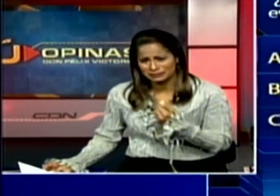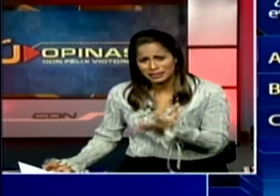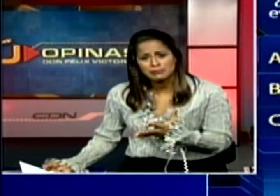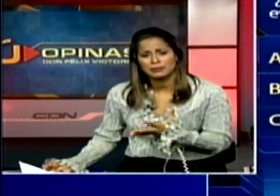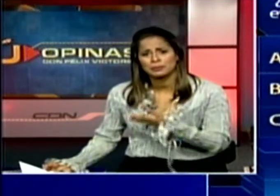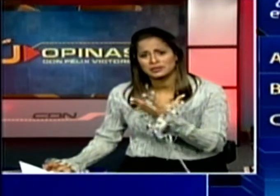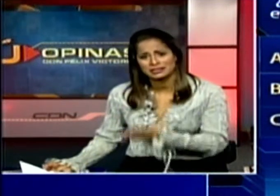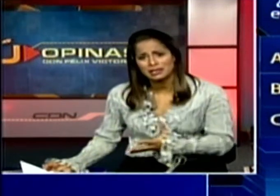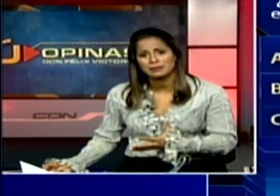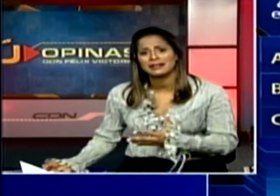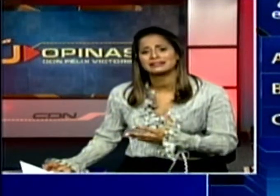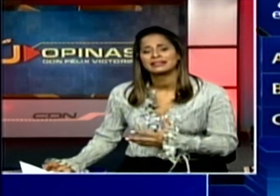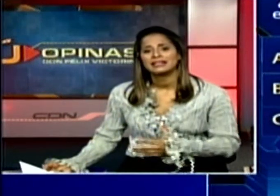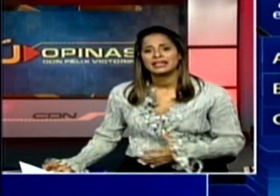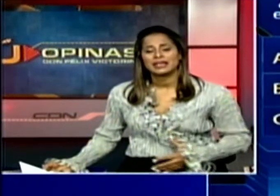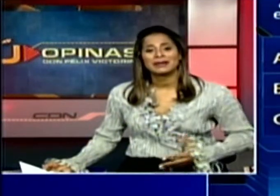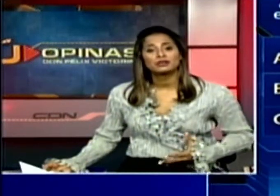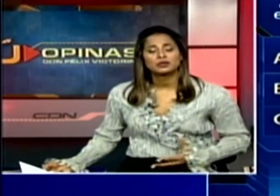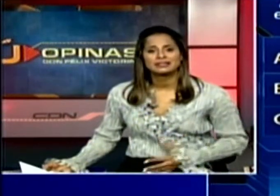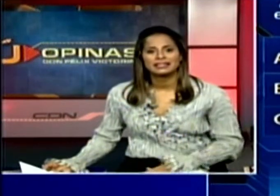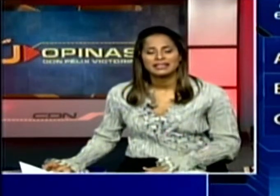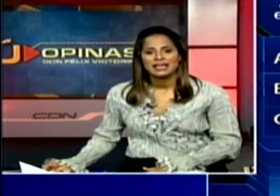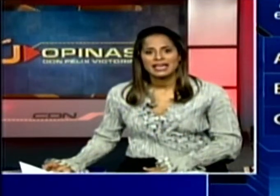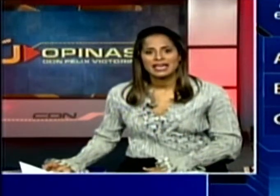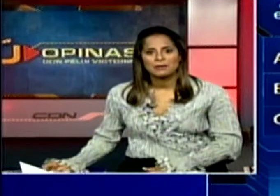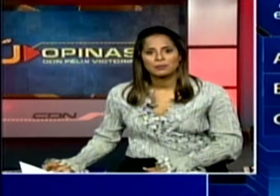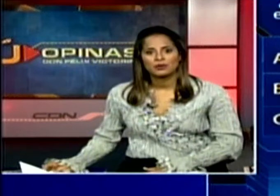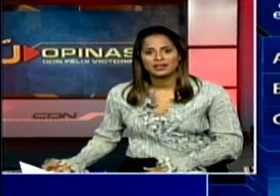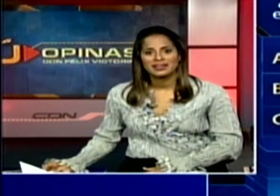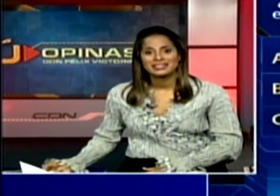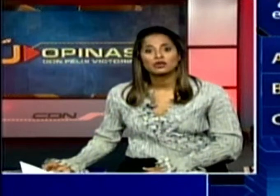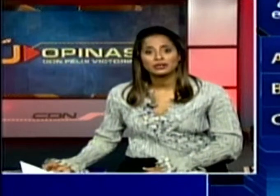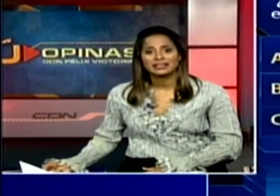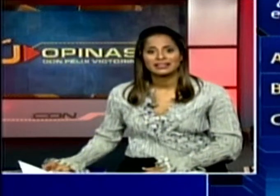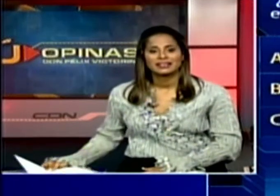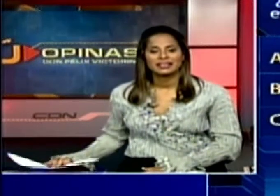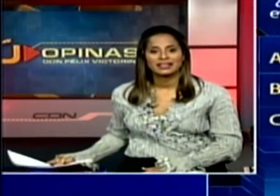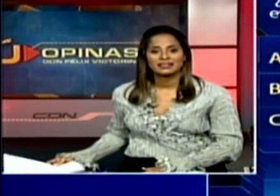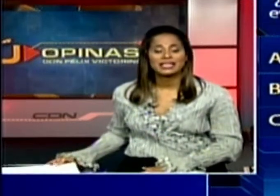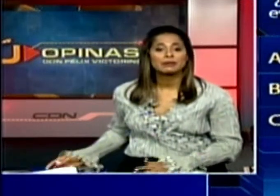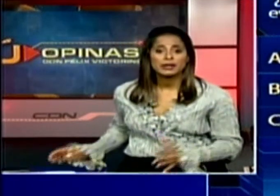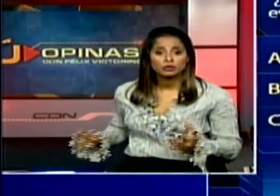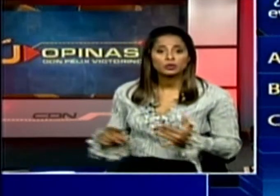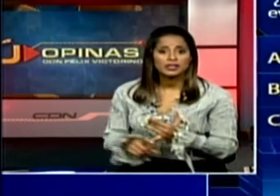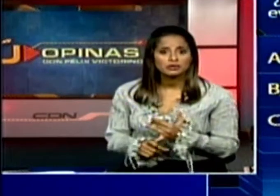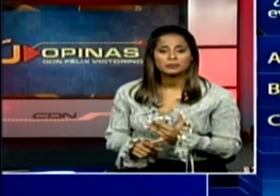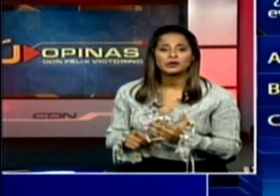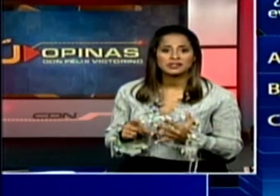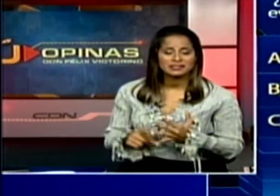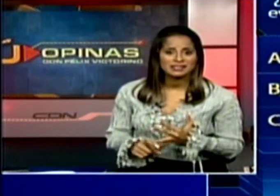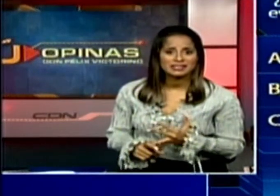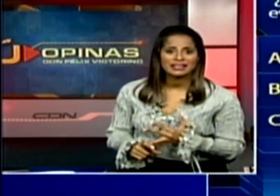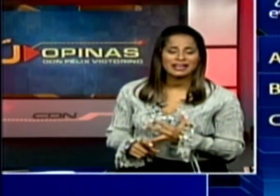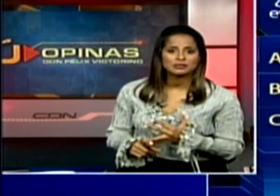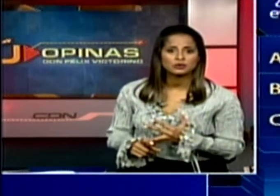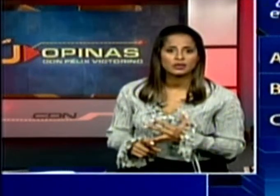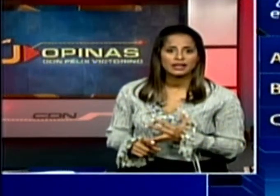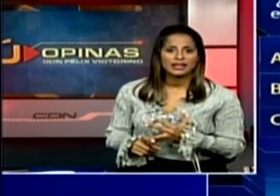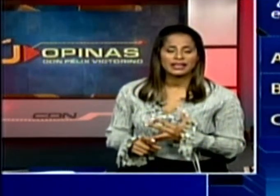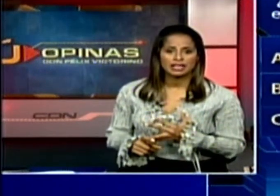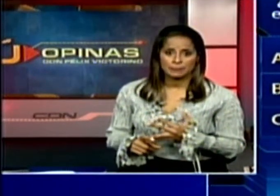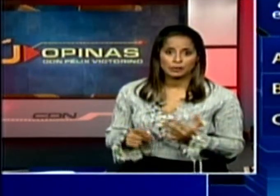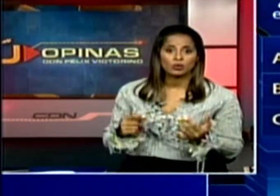más reactiva, más positiva, más dócil, porque se nota que tienen menos ruidos, menos incidencia de